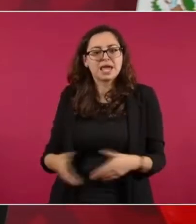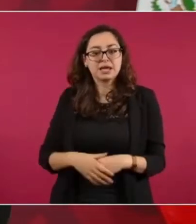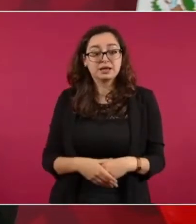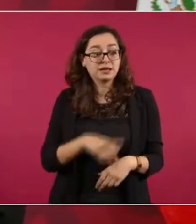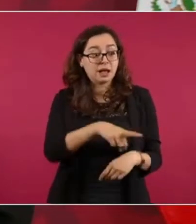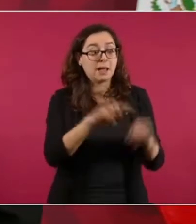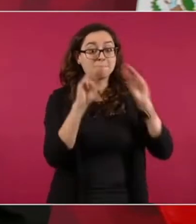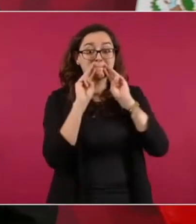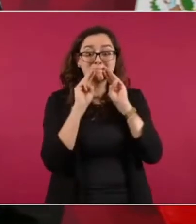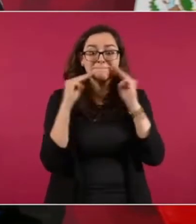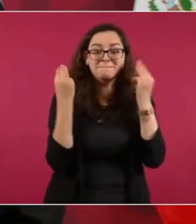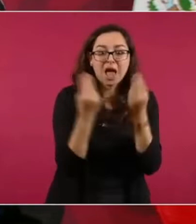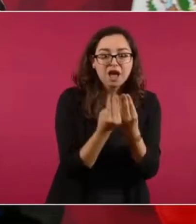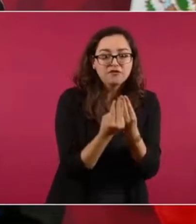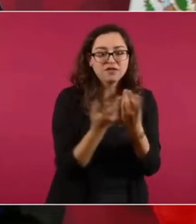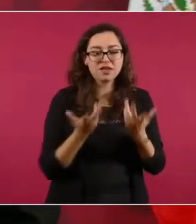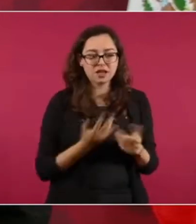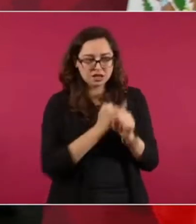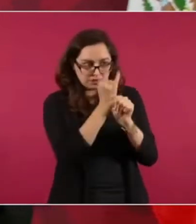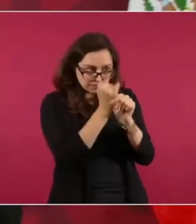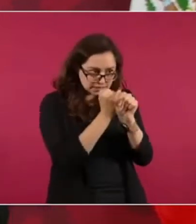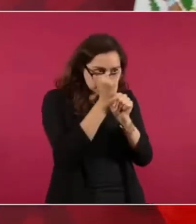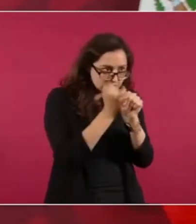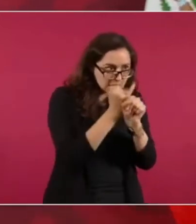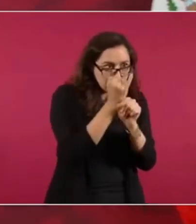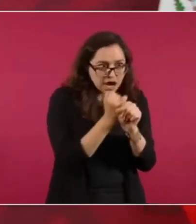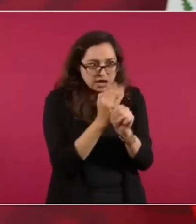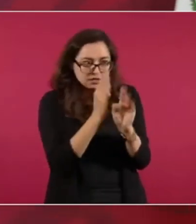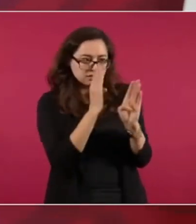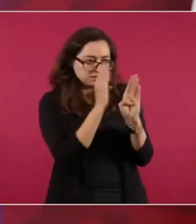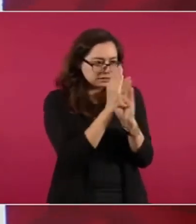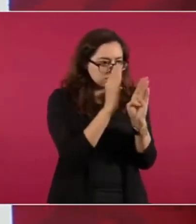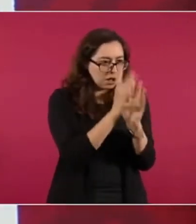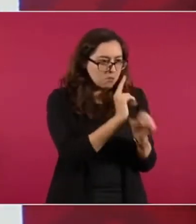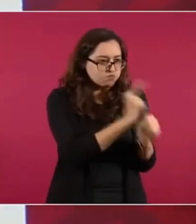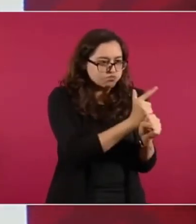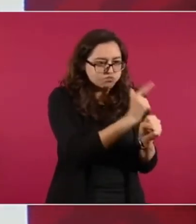lo mejor es la inteligencia, no la fuerza.